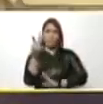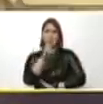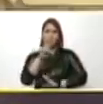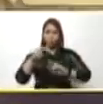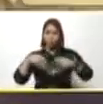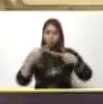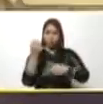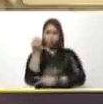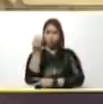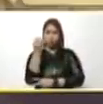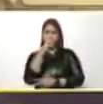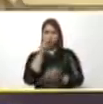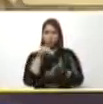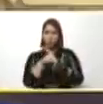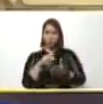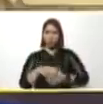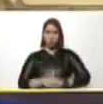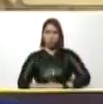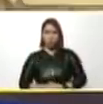Nacional.